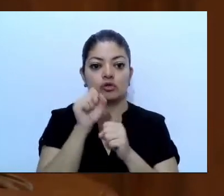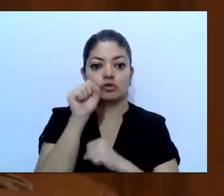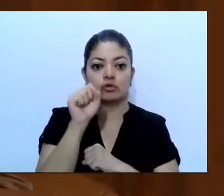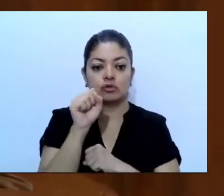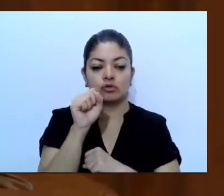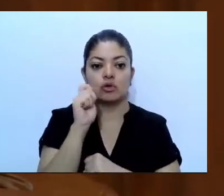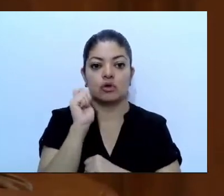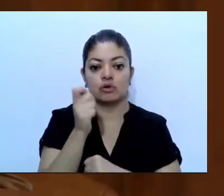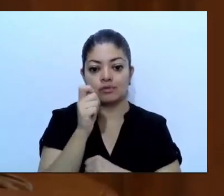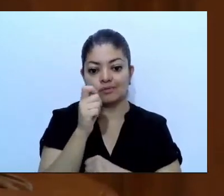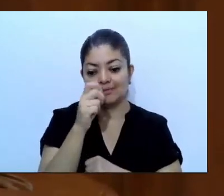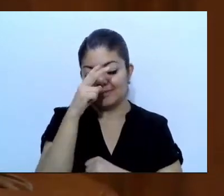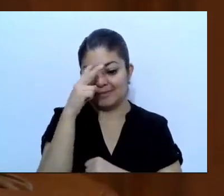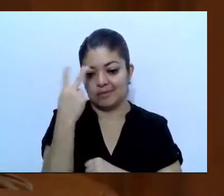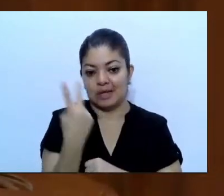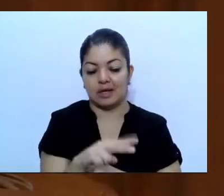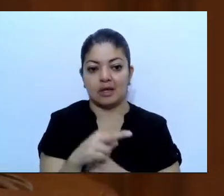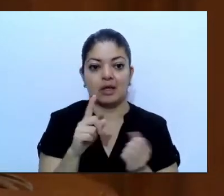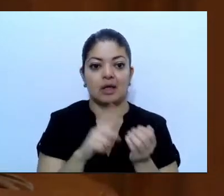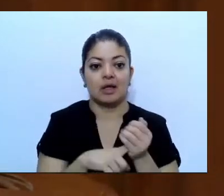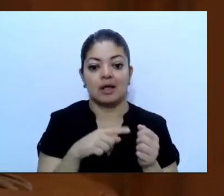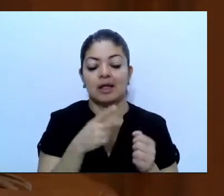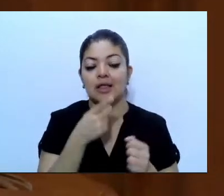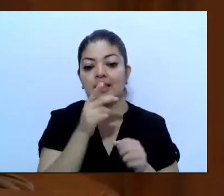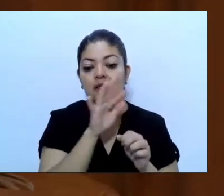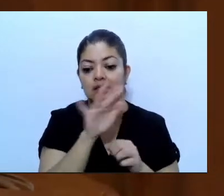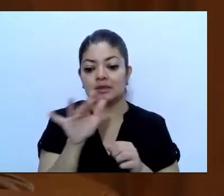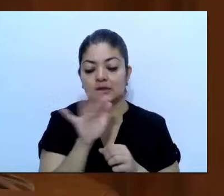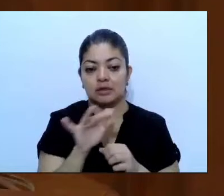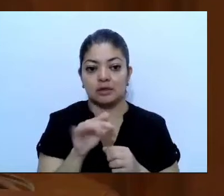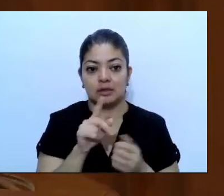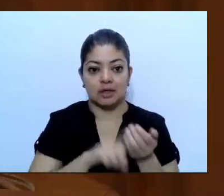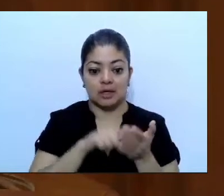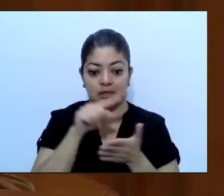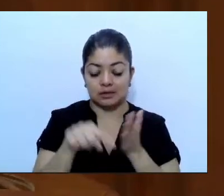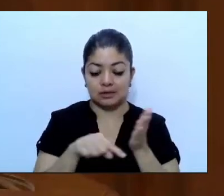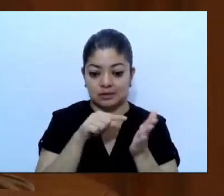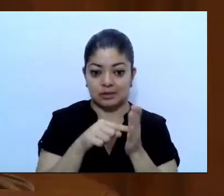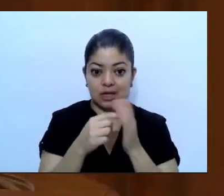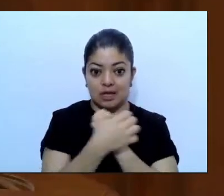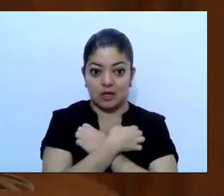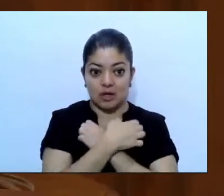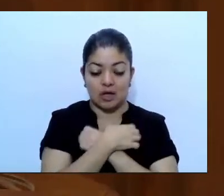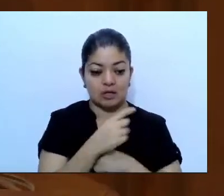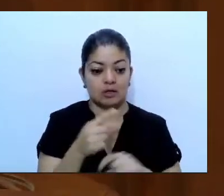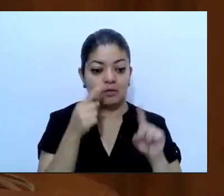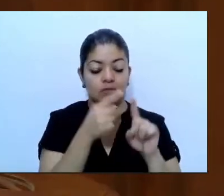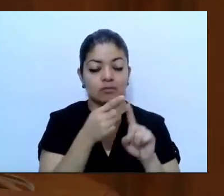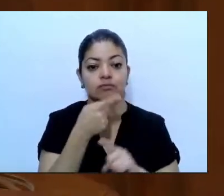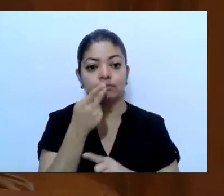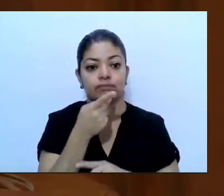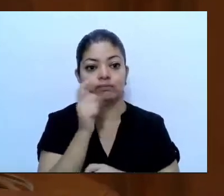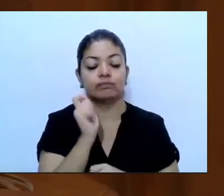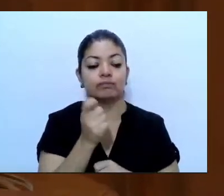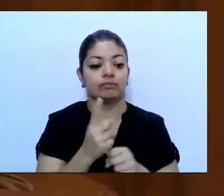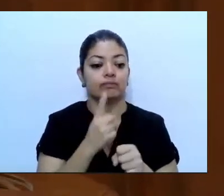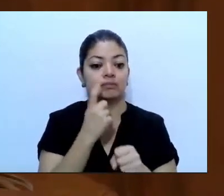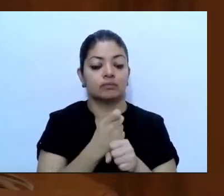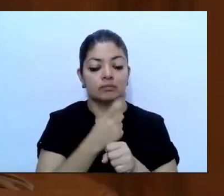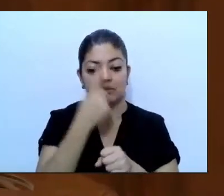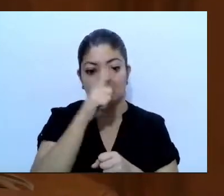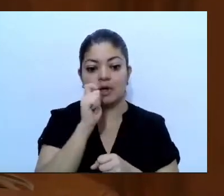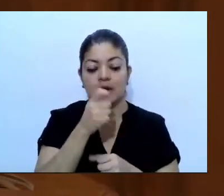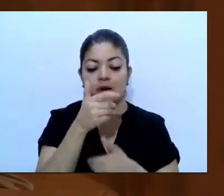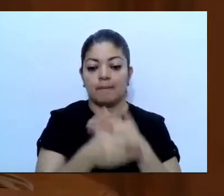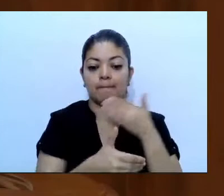Unidos Mexicanos, que a la letra dice: los planteles educativos constituyen un espacio fundamental para el